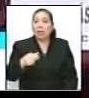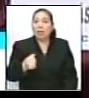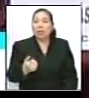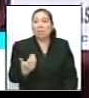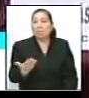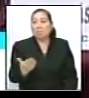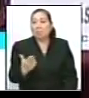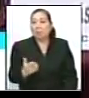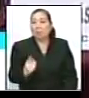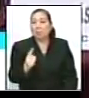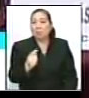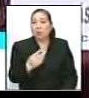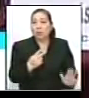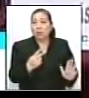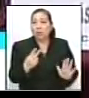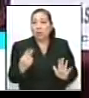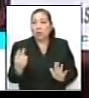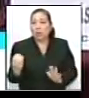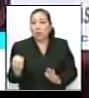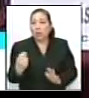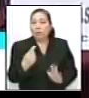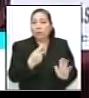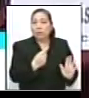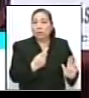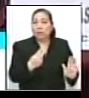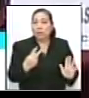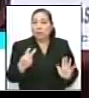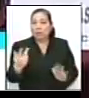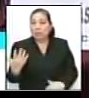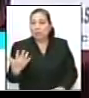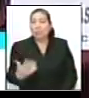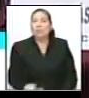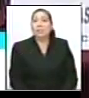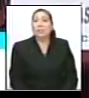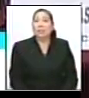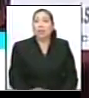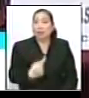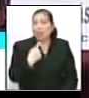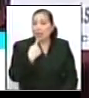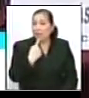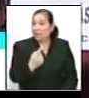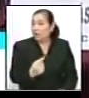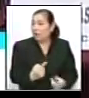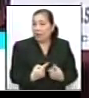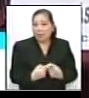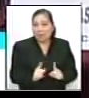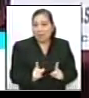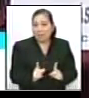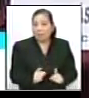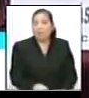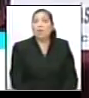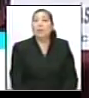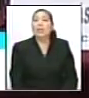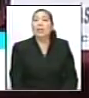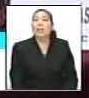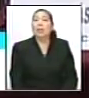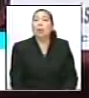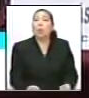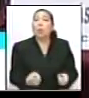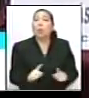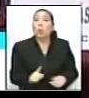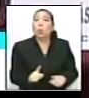entre 1970 a 1975, información diferente a la consignada